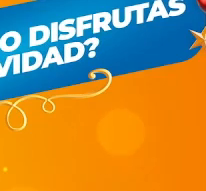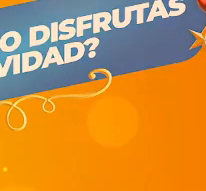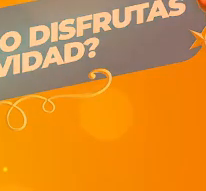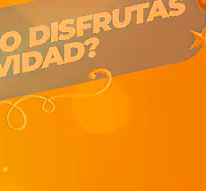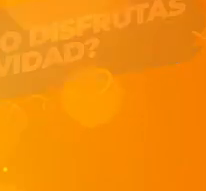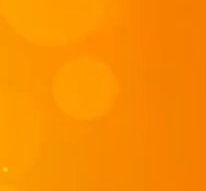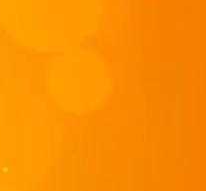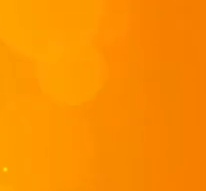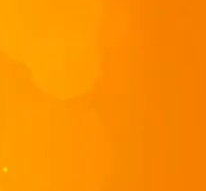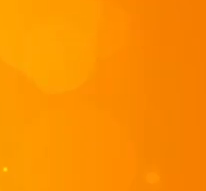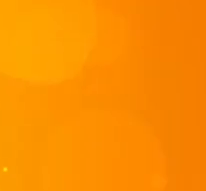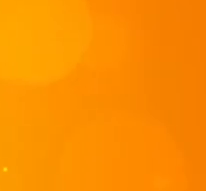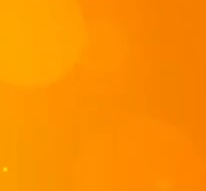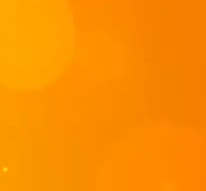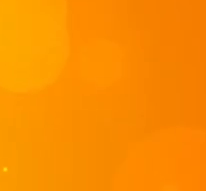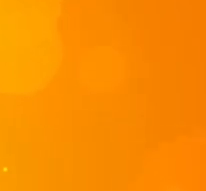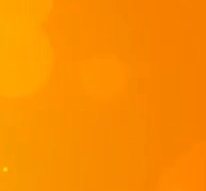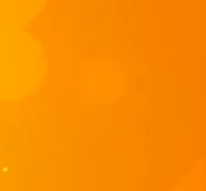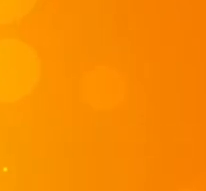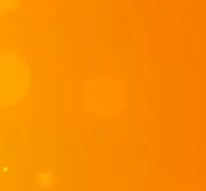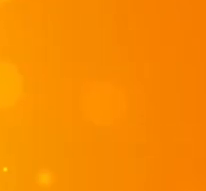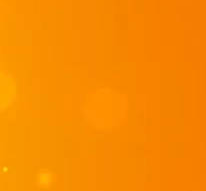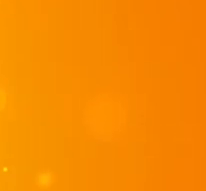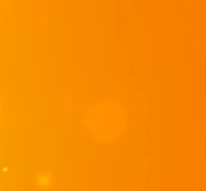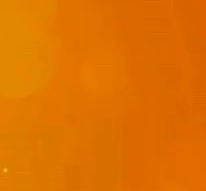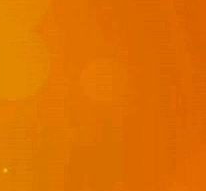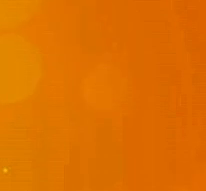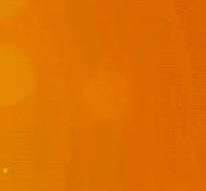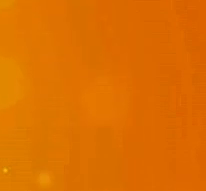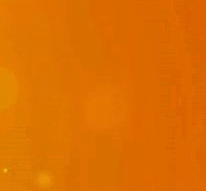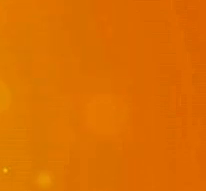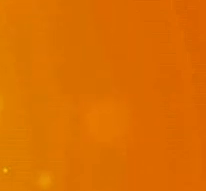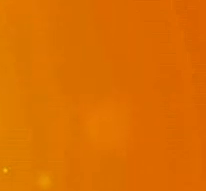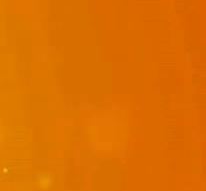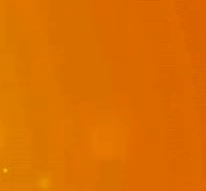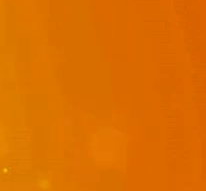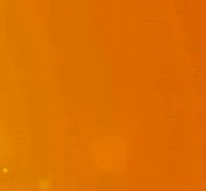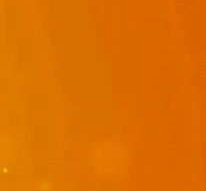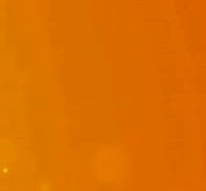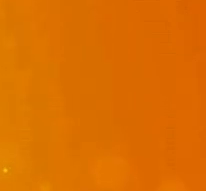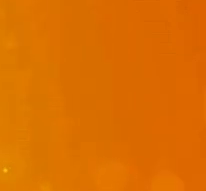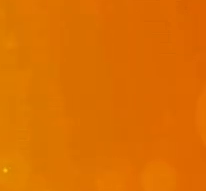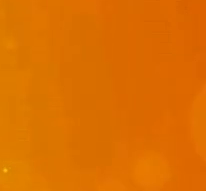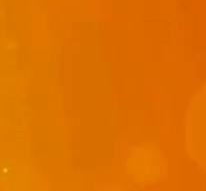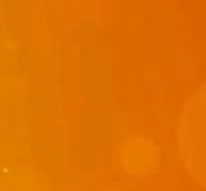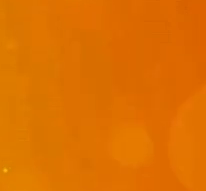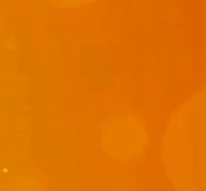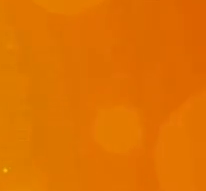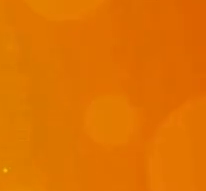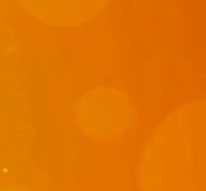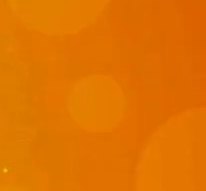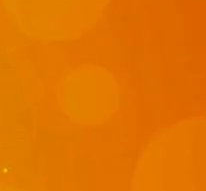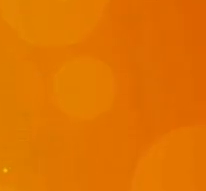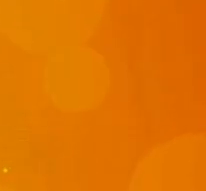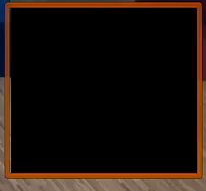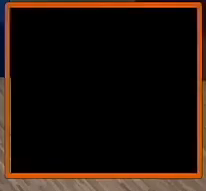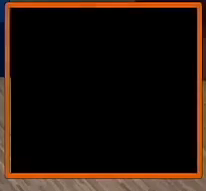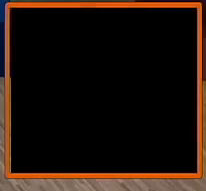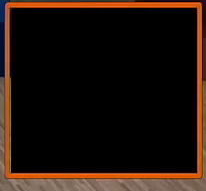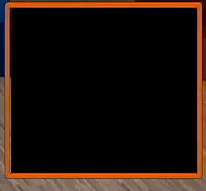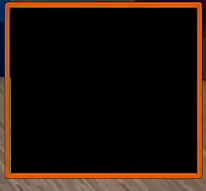mucha suerte tendré. Bienvenidos al sorteo Loto. ¡Loto! ¡Te cambia la vida!